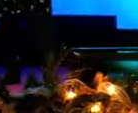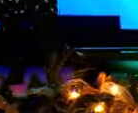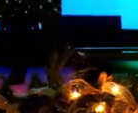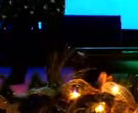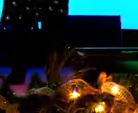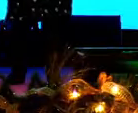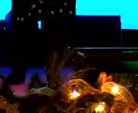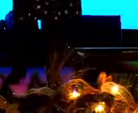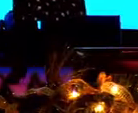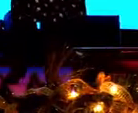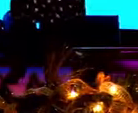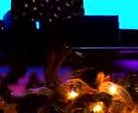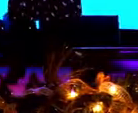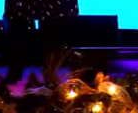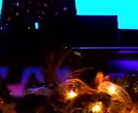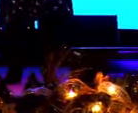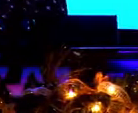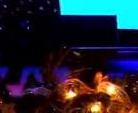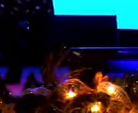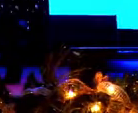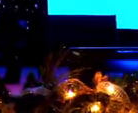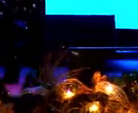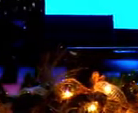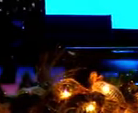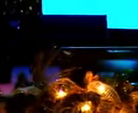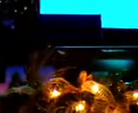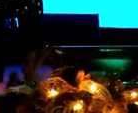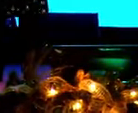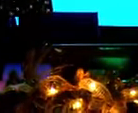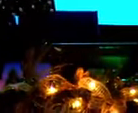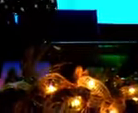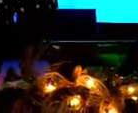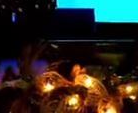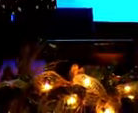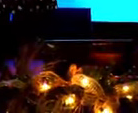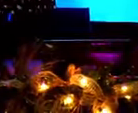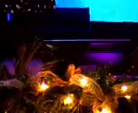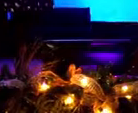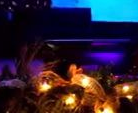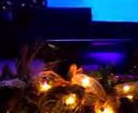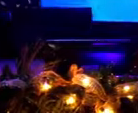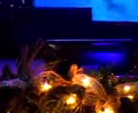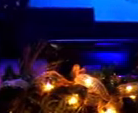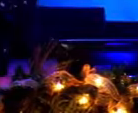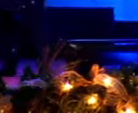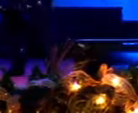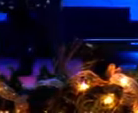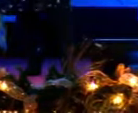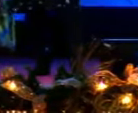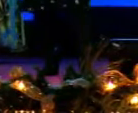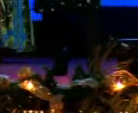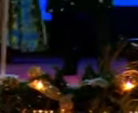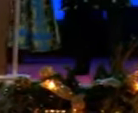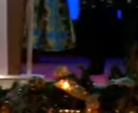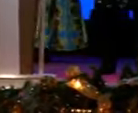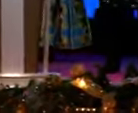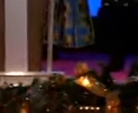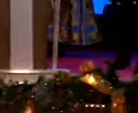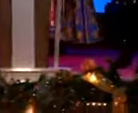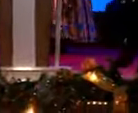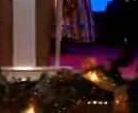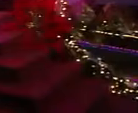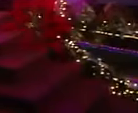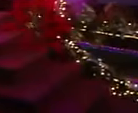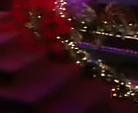Julio, gózate, se moverán con su Santo Espíritu. Y esos